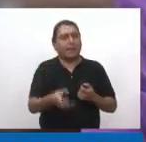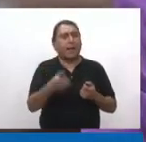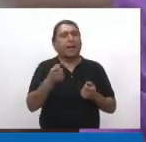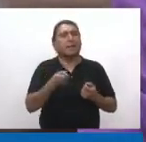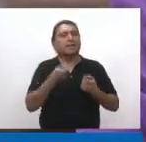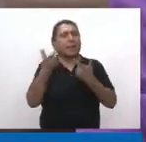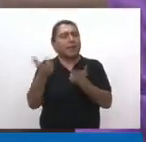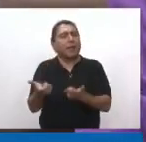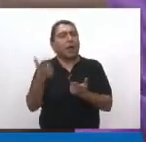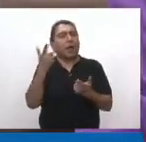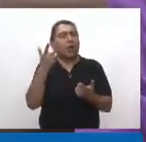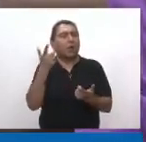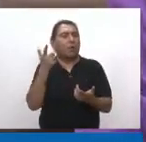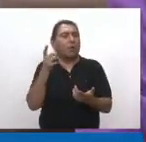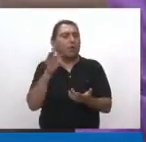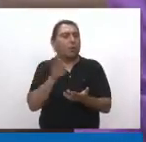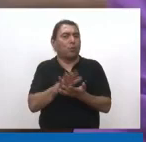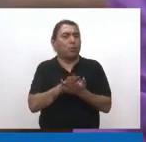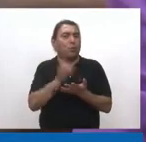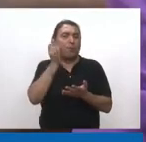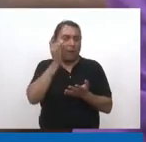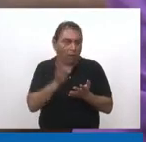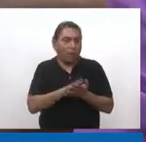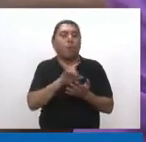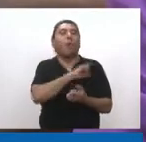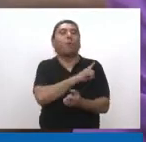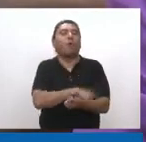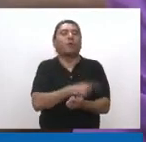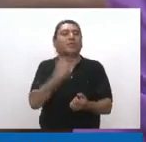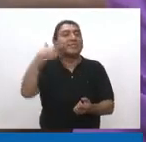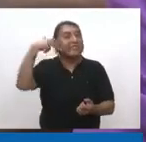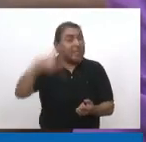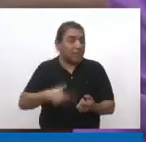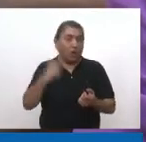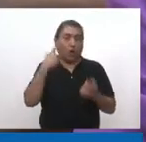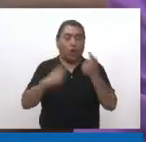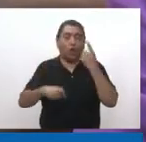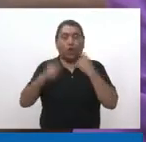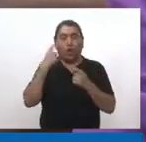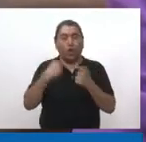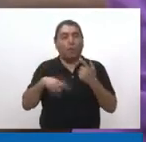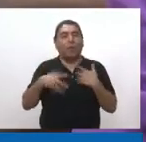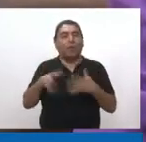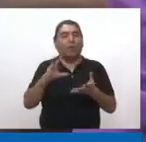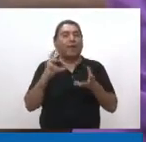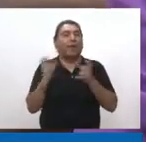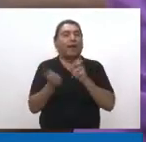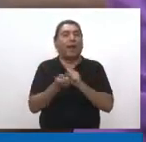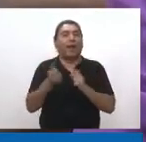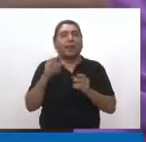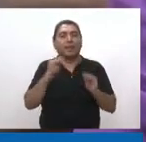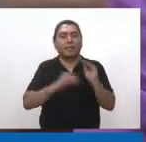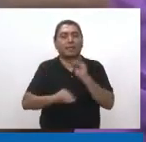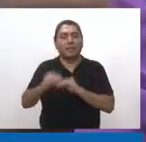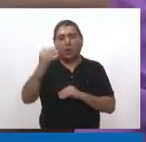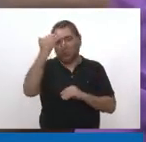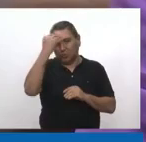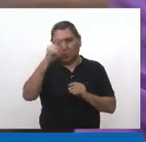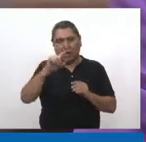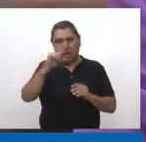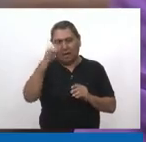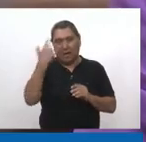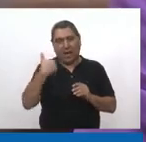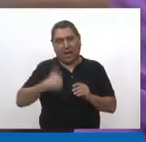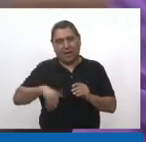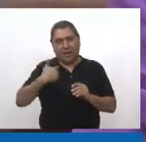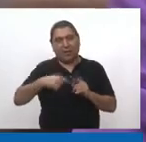control, un poder sin controles, podía degenerar el diseño constitucional argentino inspirado en las